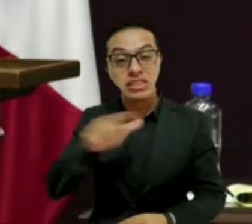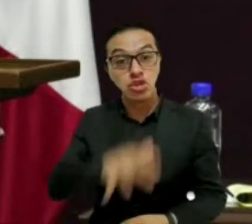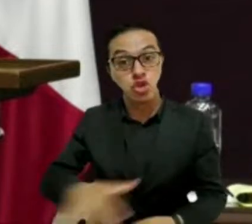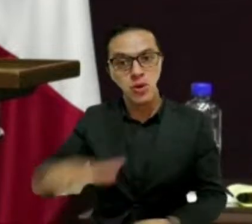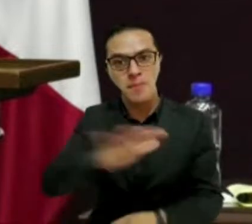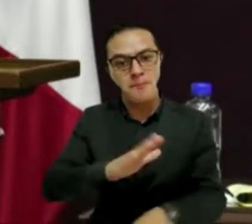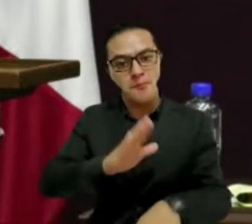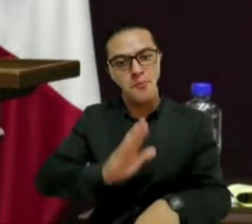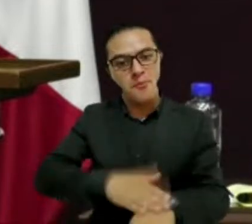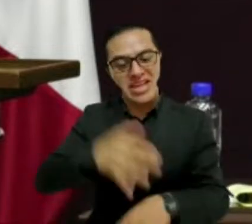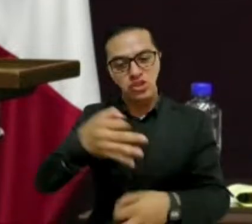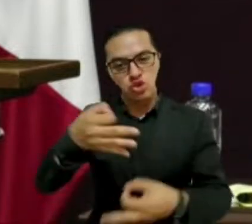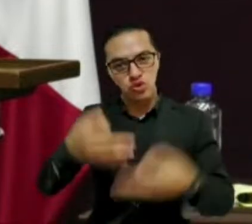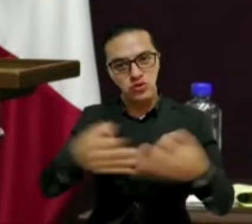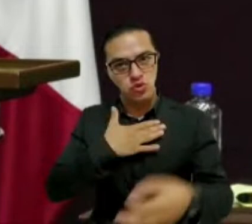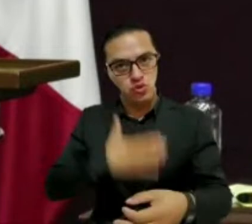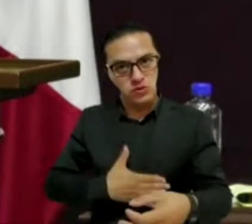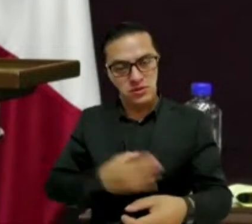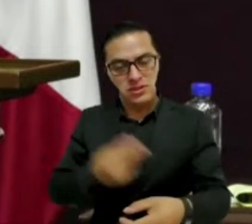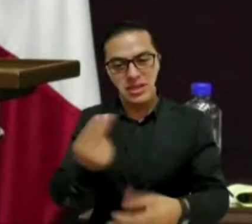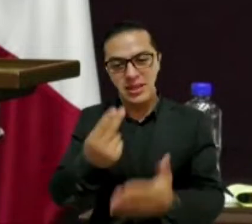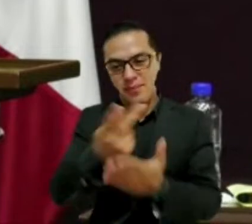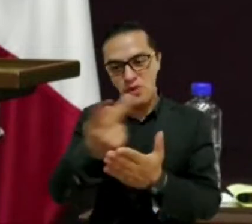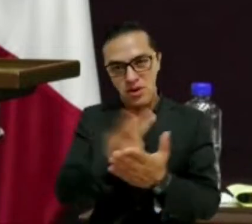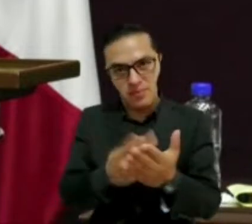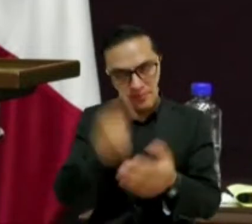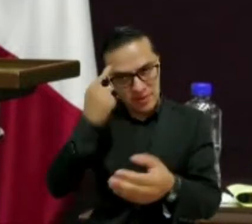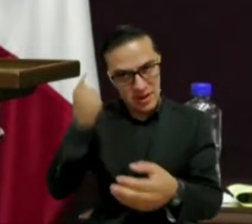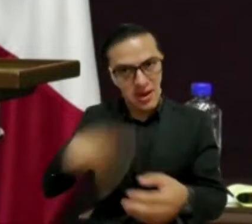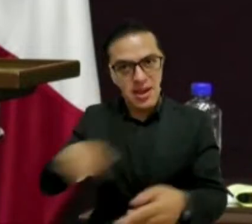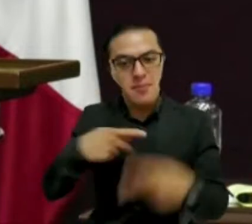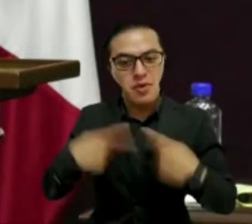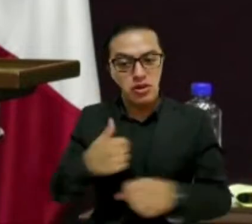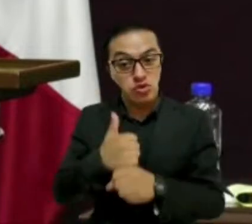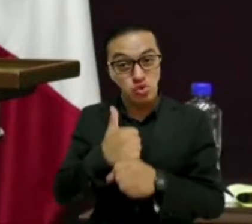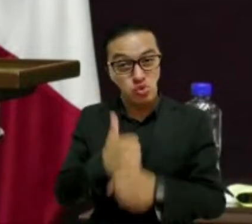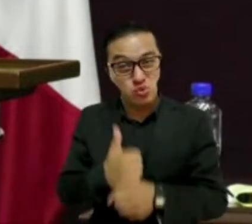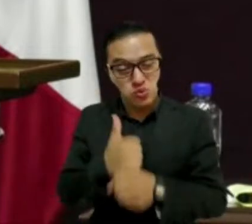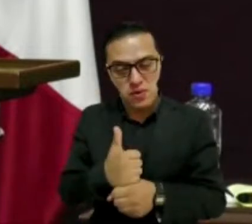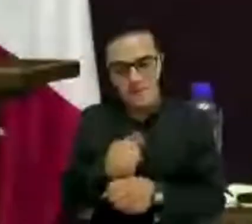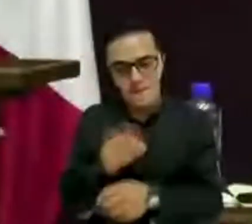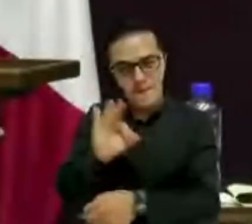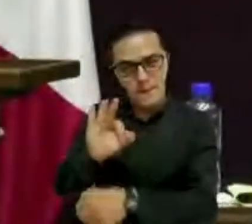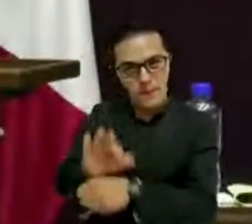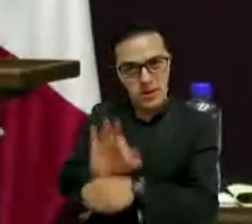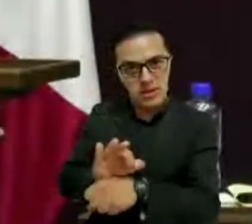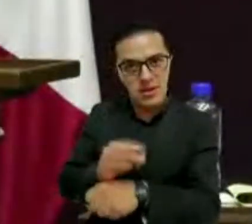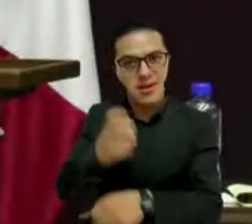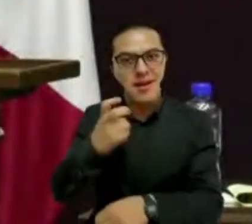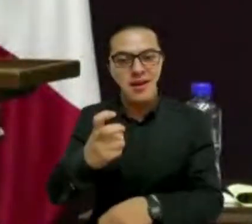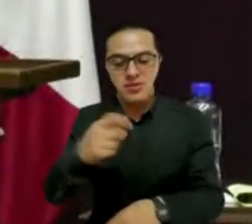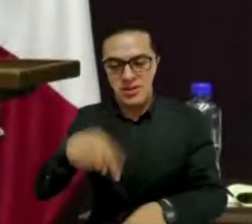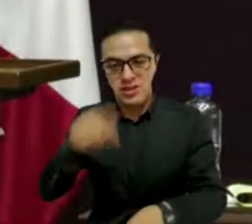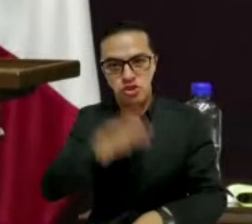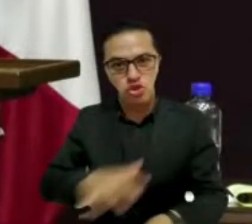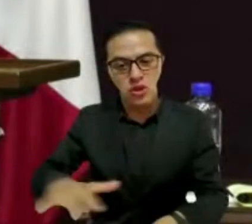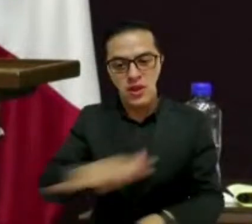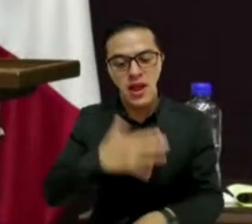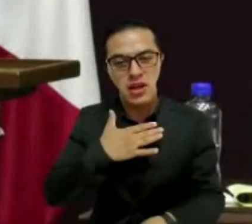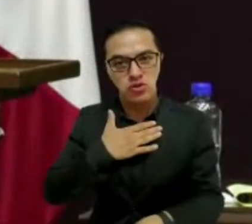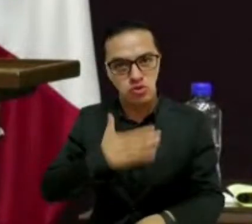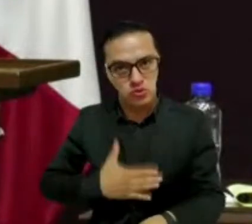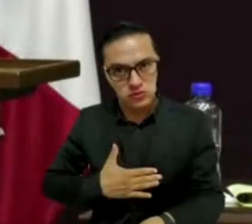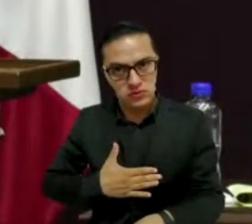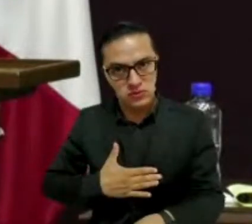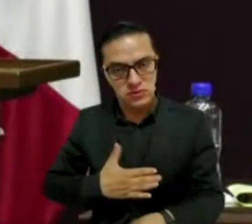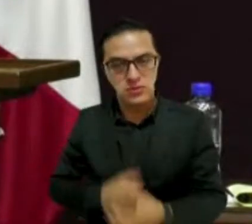los programas sociales para las víctimas de reparación del daño, se promueve una sociedad más justa y solidaria. Estos programas envían un